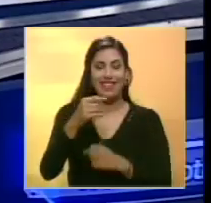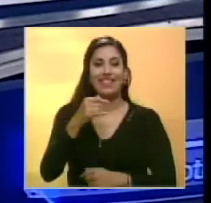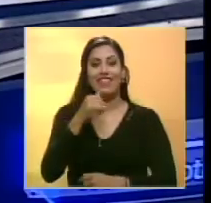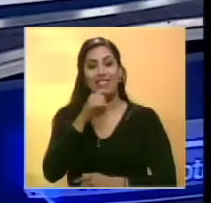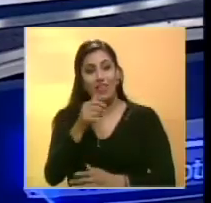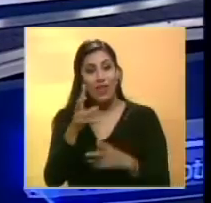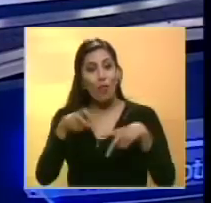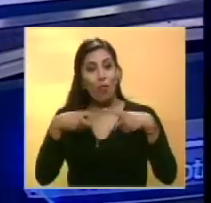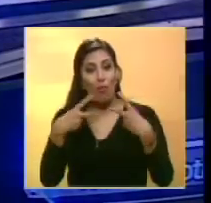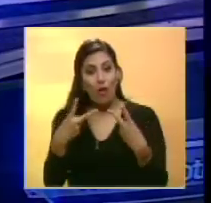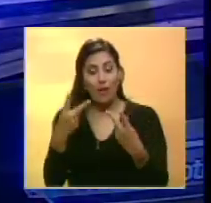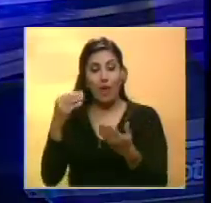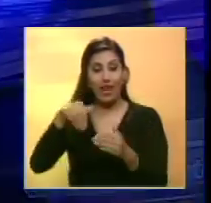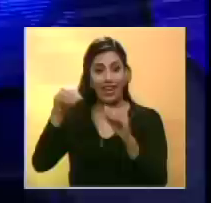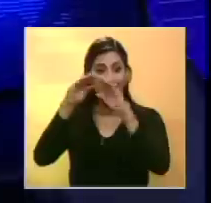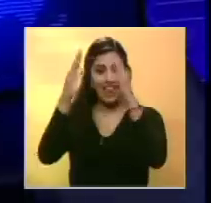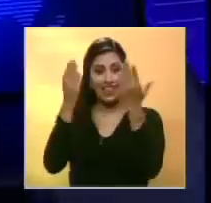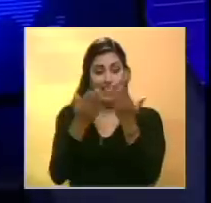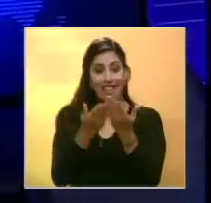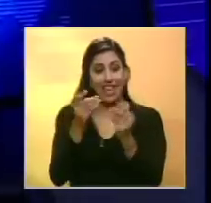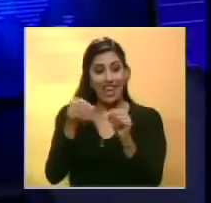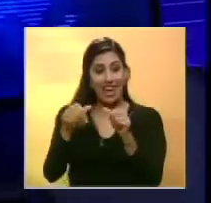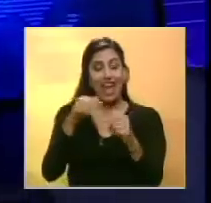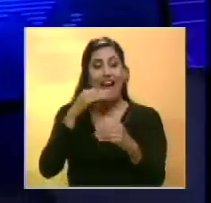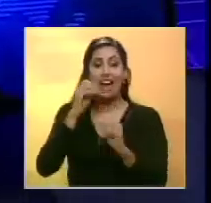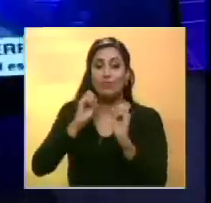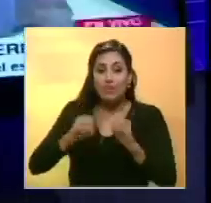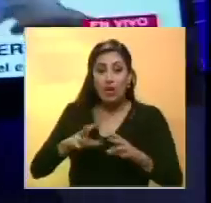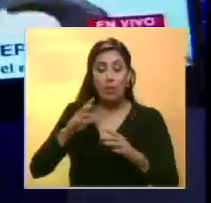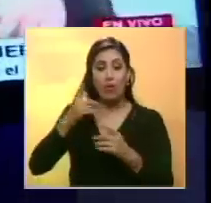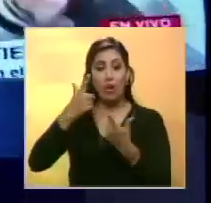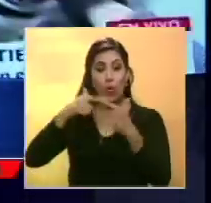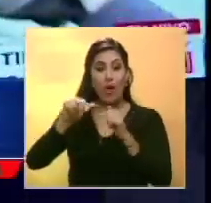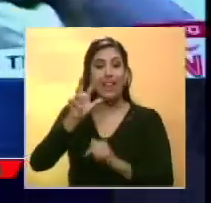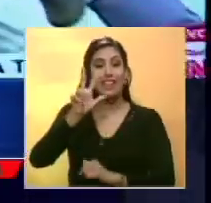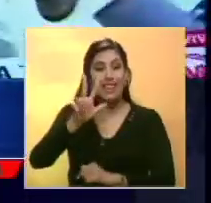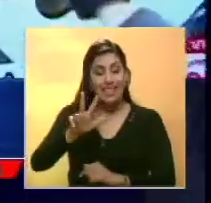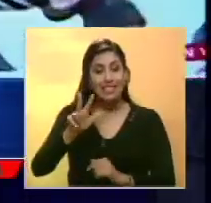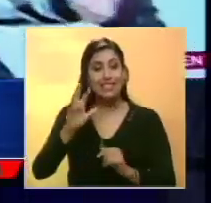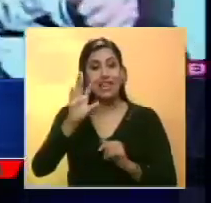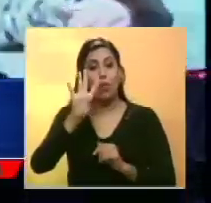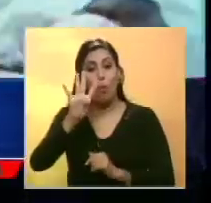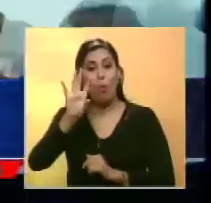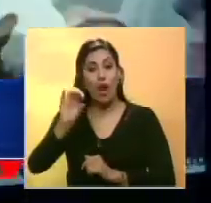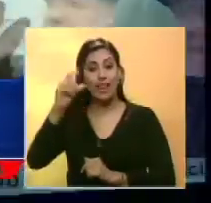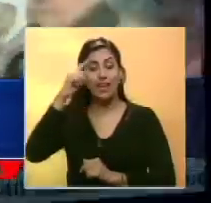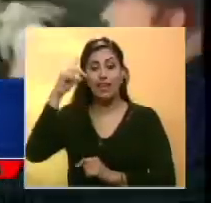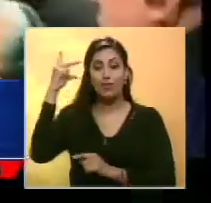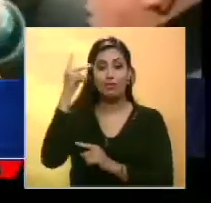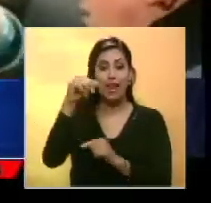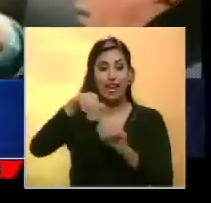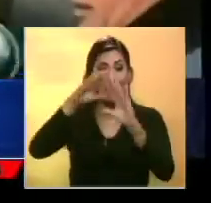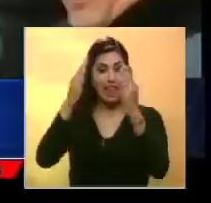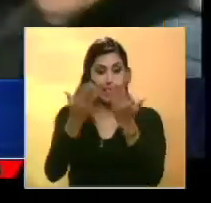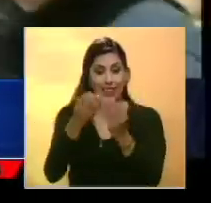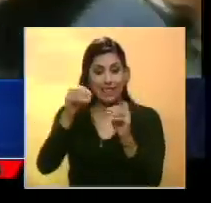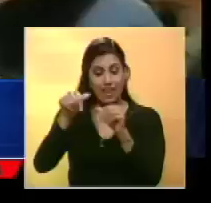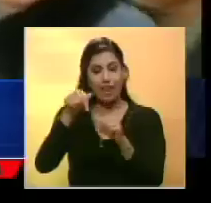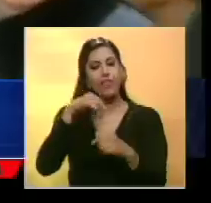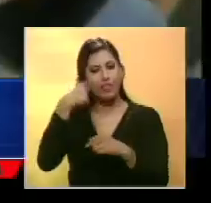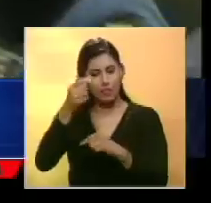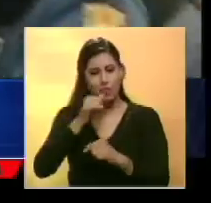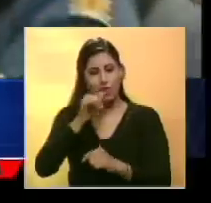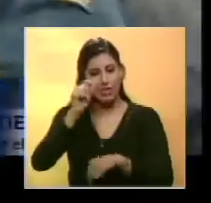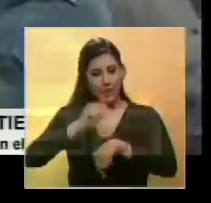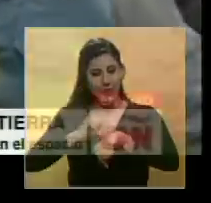De nuevo a la Tierra. Abandona el espacio luego de 340 días, casi un año. Los detalles